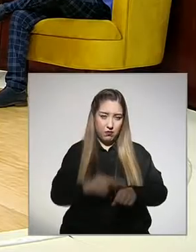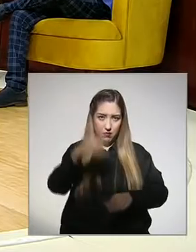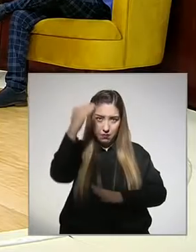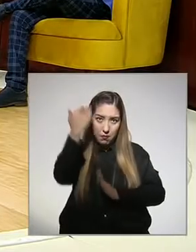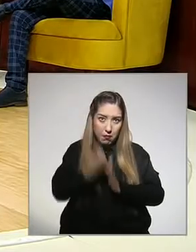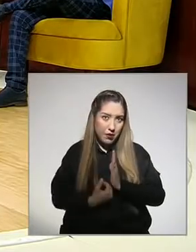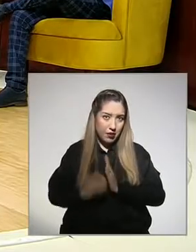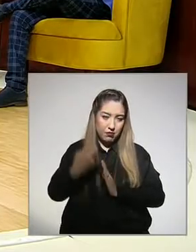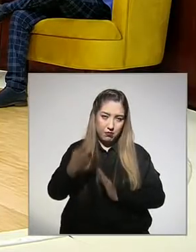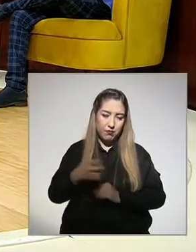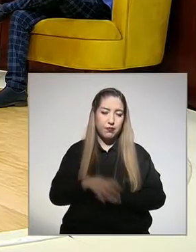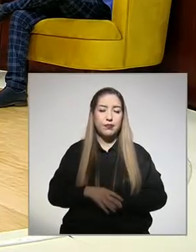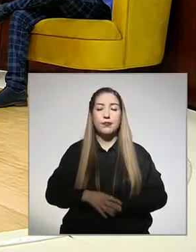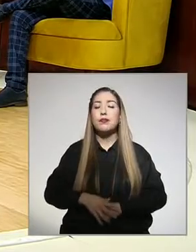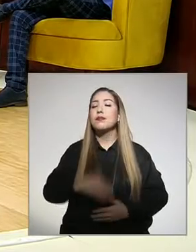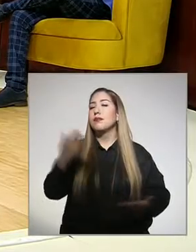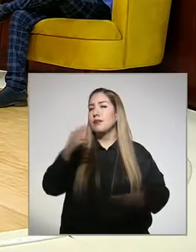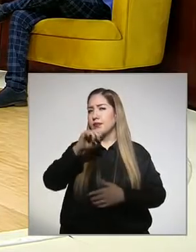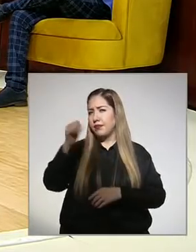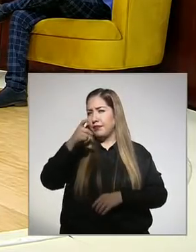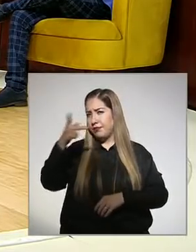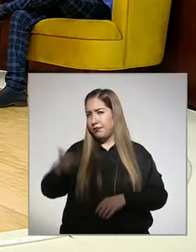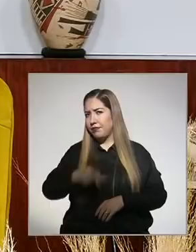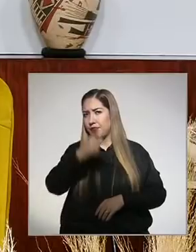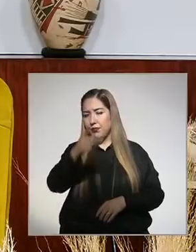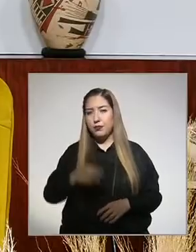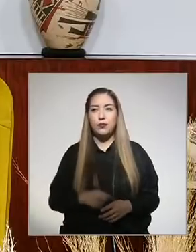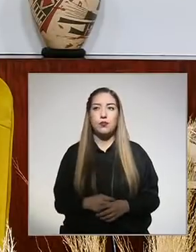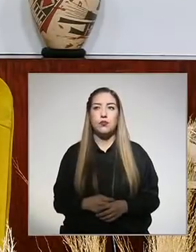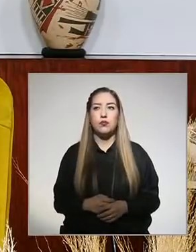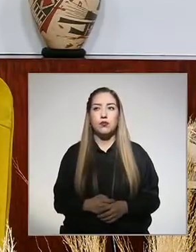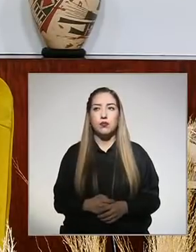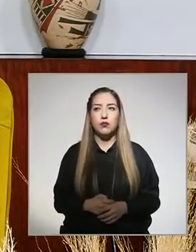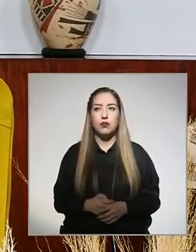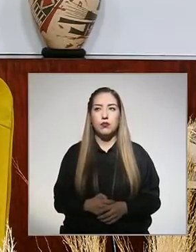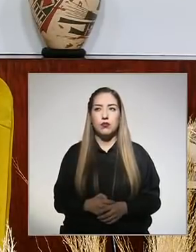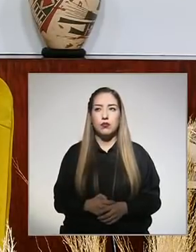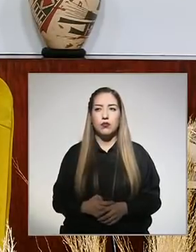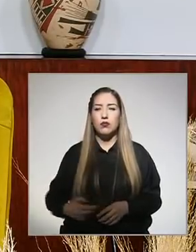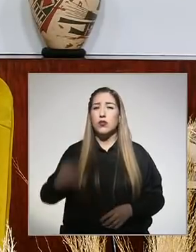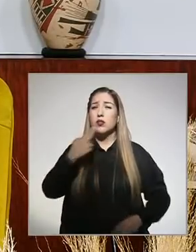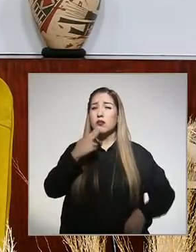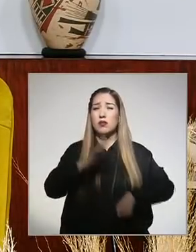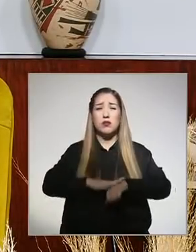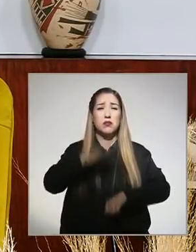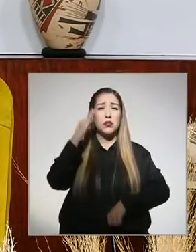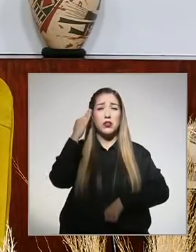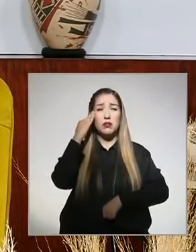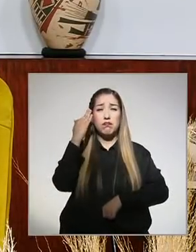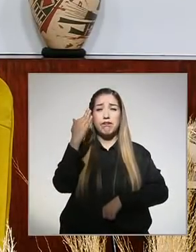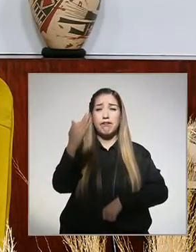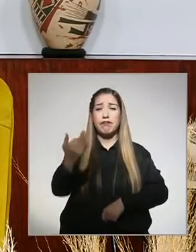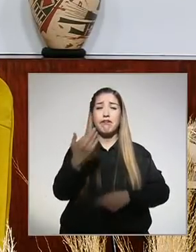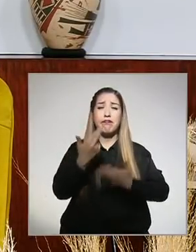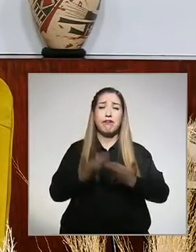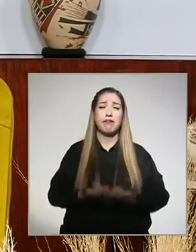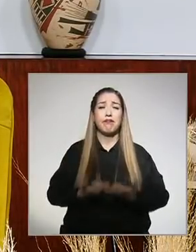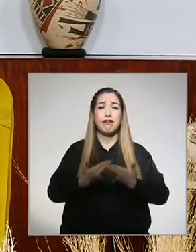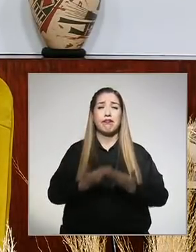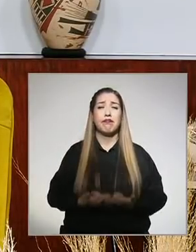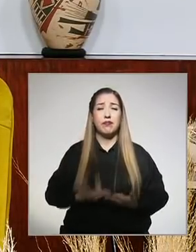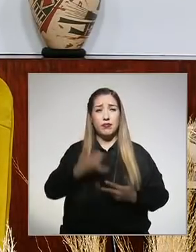preguntaban también en las redes, ¿este uso, este exceso de tecnología en los niños puede generar una pérdida de